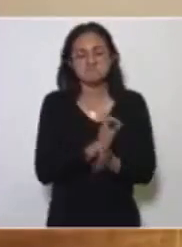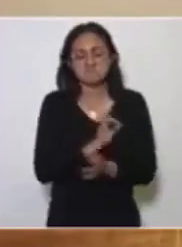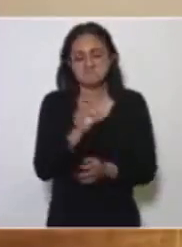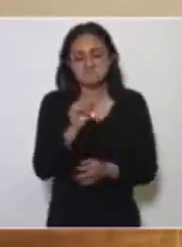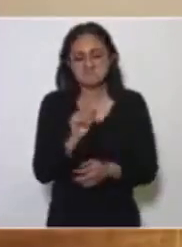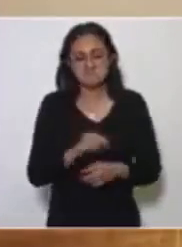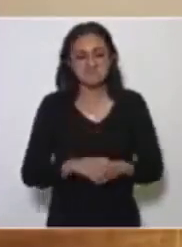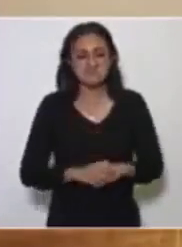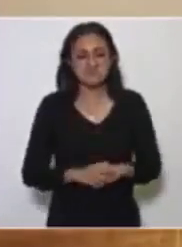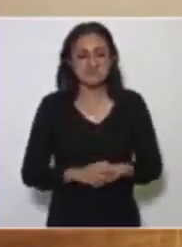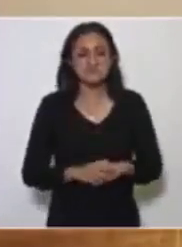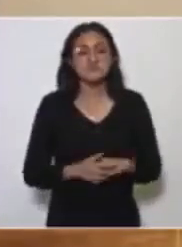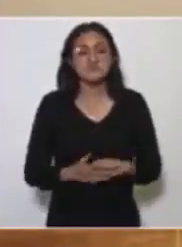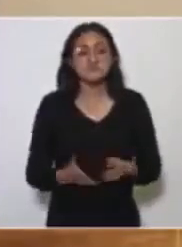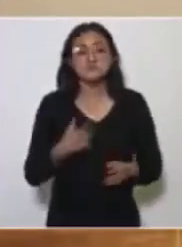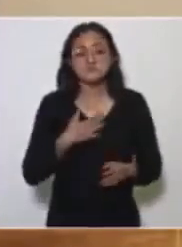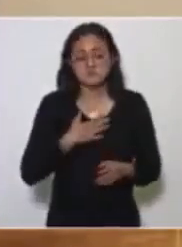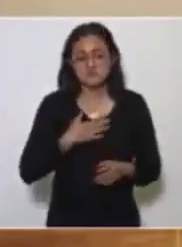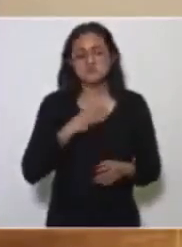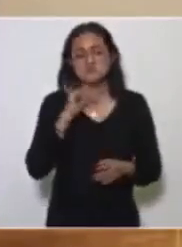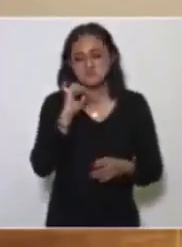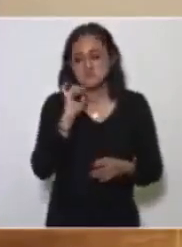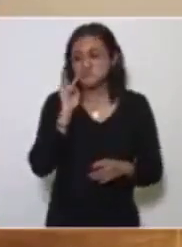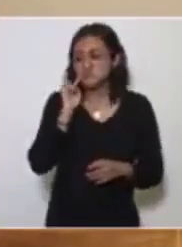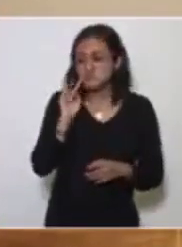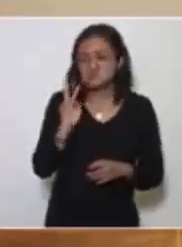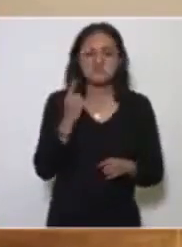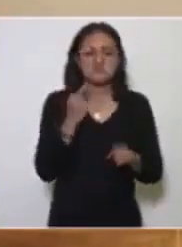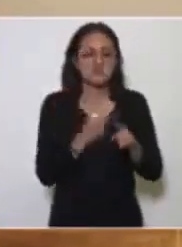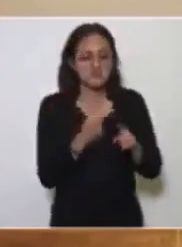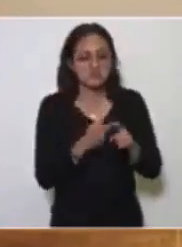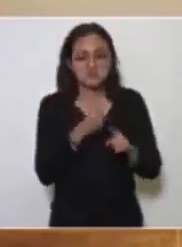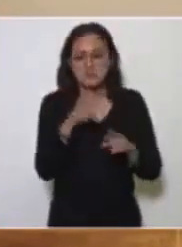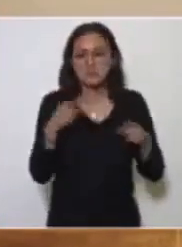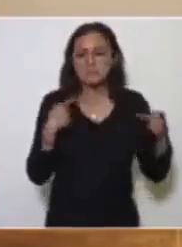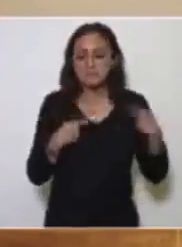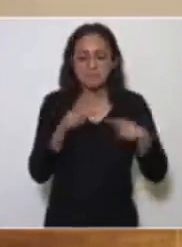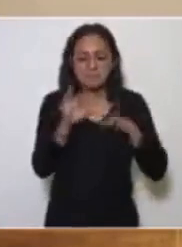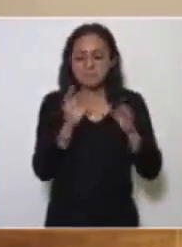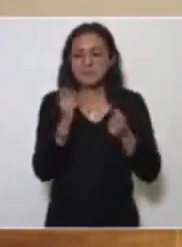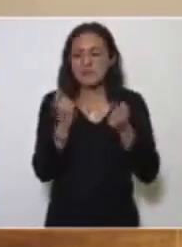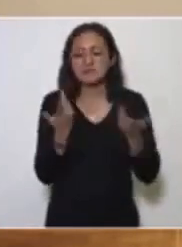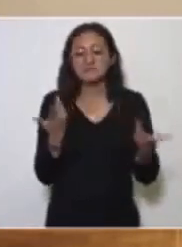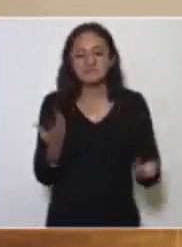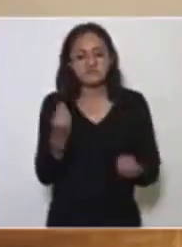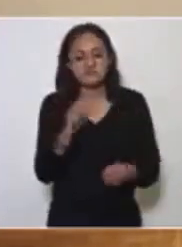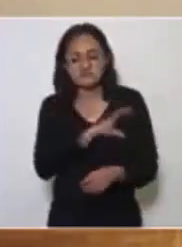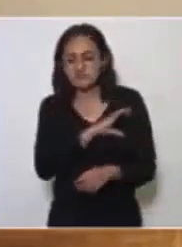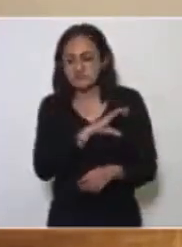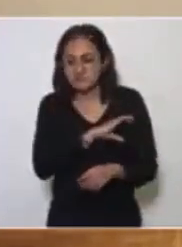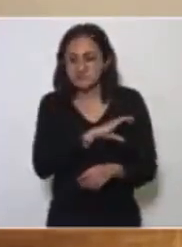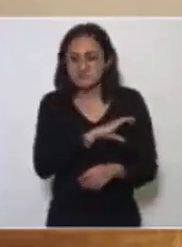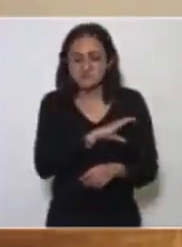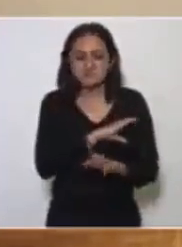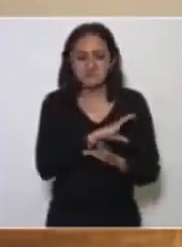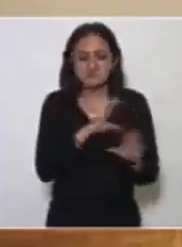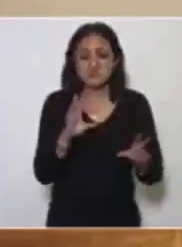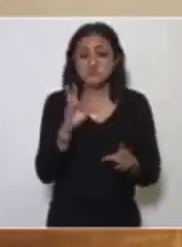gobernador sí tiene simpatías por muchas personas y no las